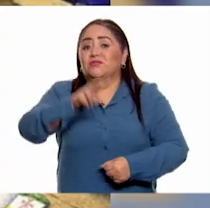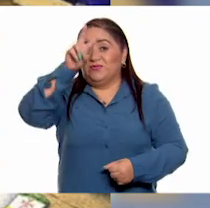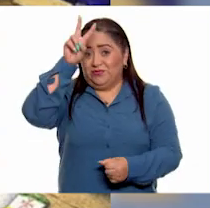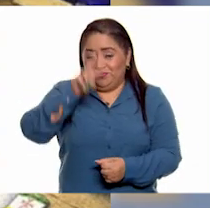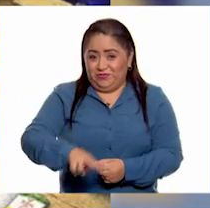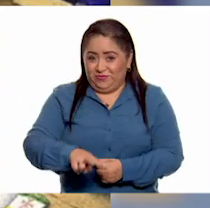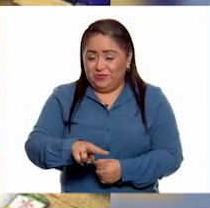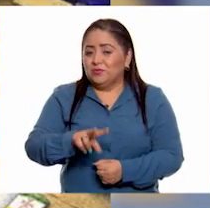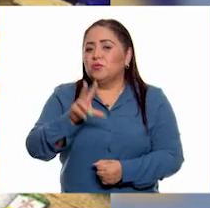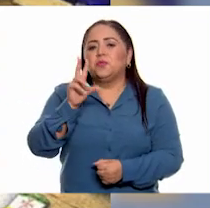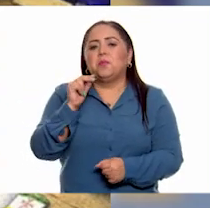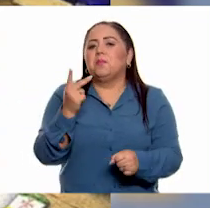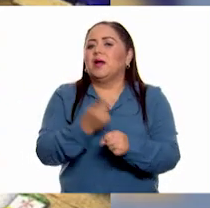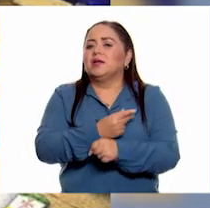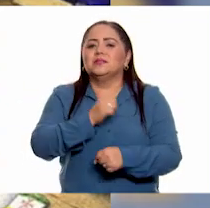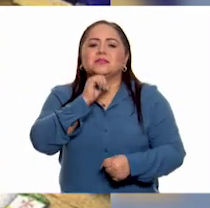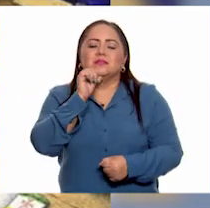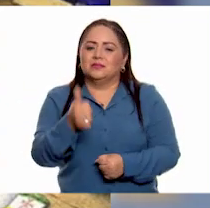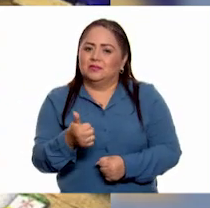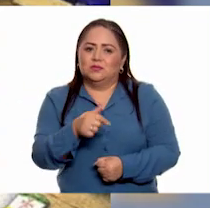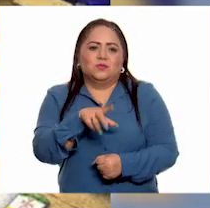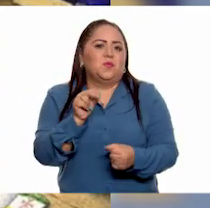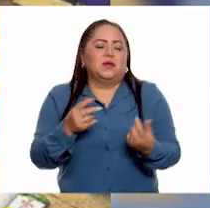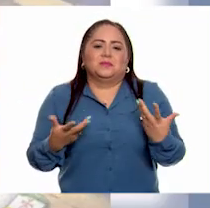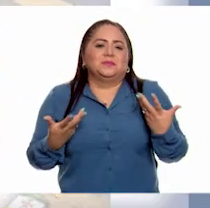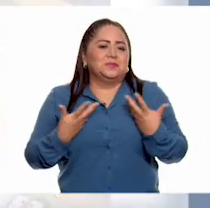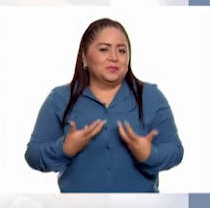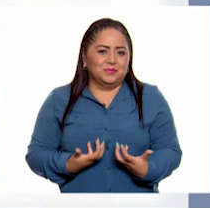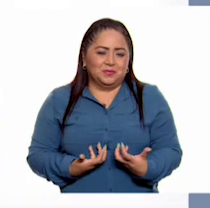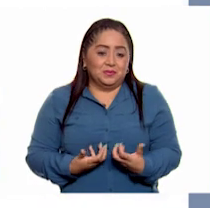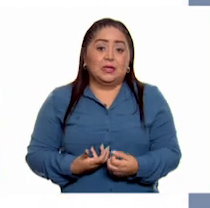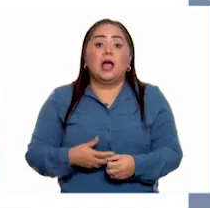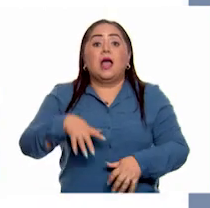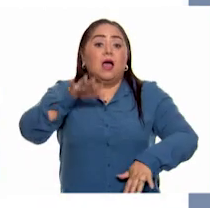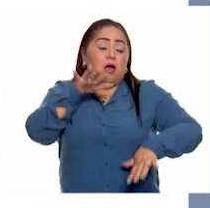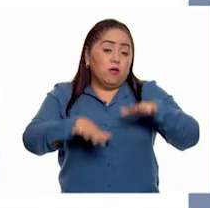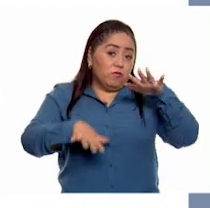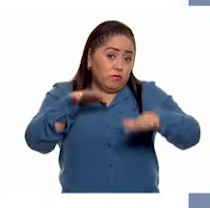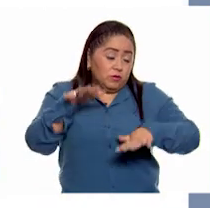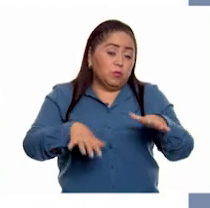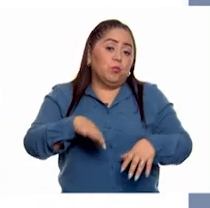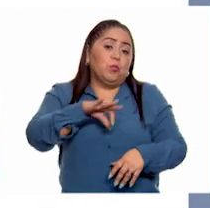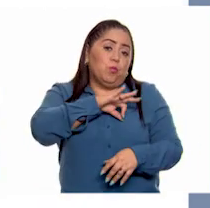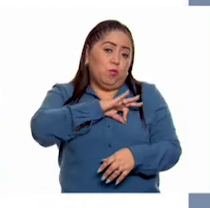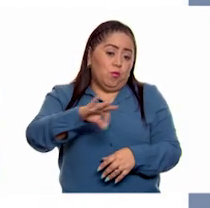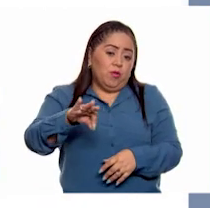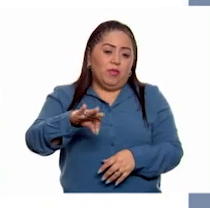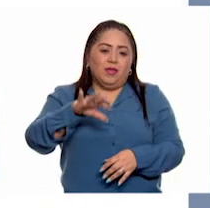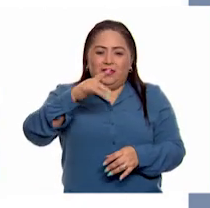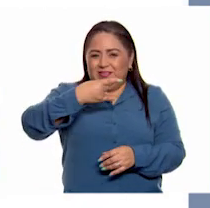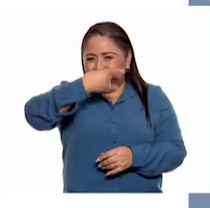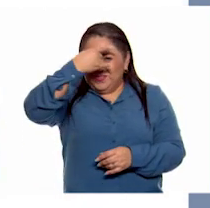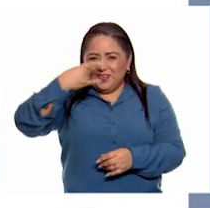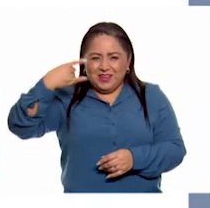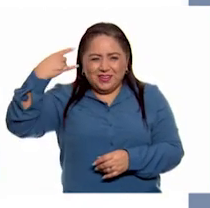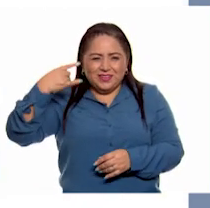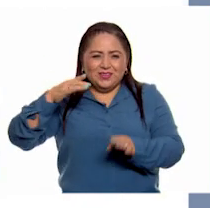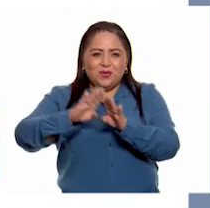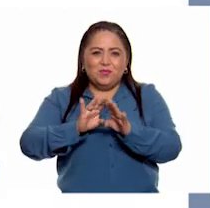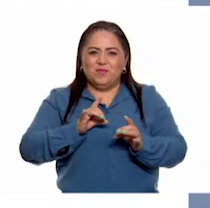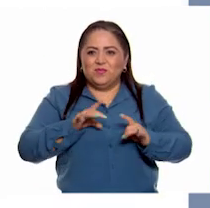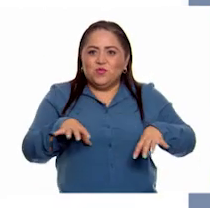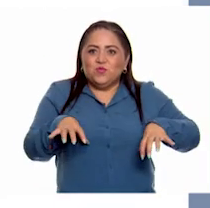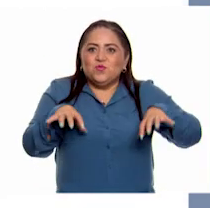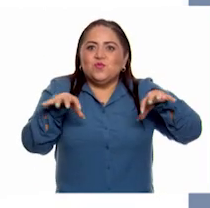realidad no tienes por qué asustarte. Y a veces puedes disfrazarte y dar